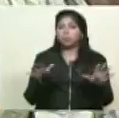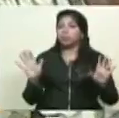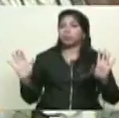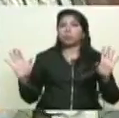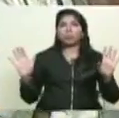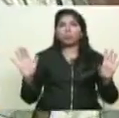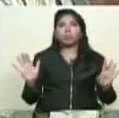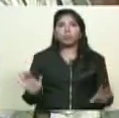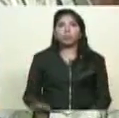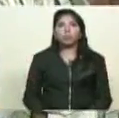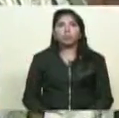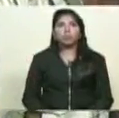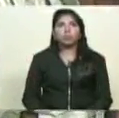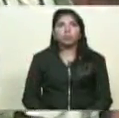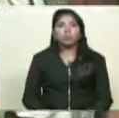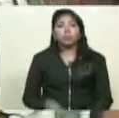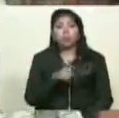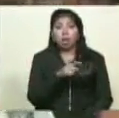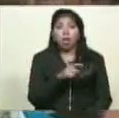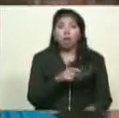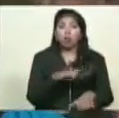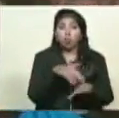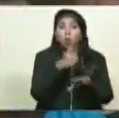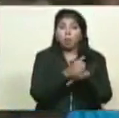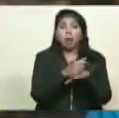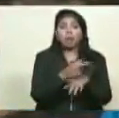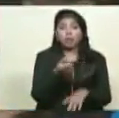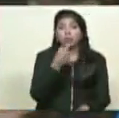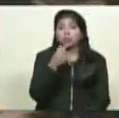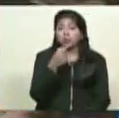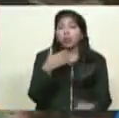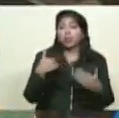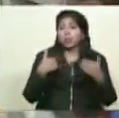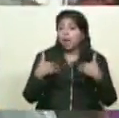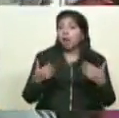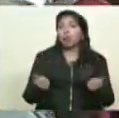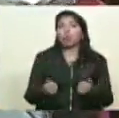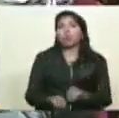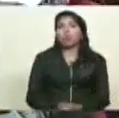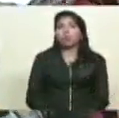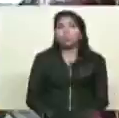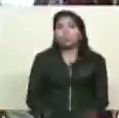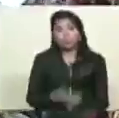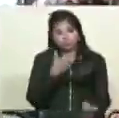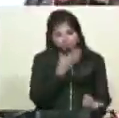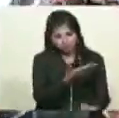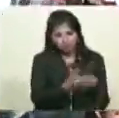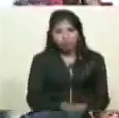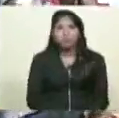están jugando con la salud del pueblo, señor presidente. Muchas gracias, señor presidente. Gracias, Richard.